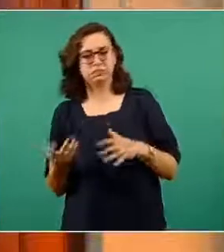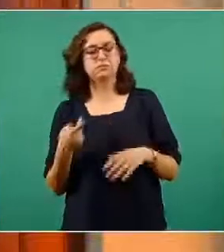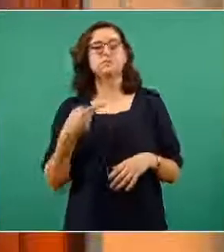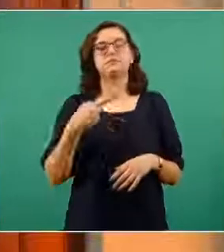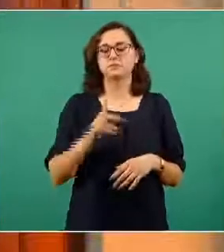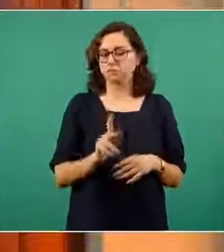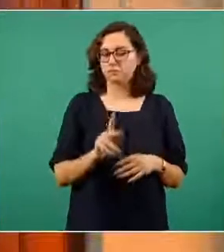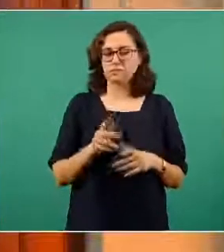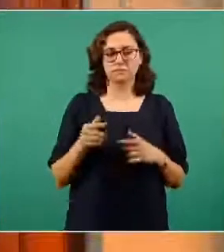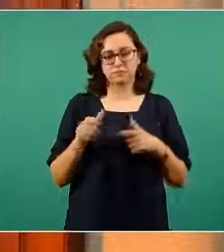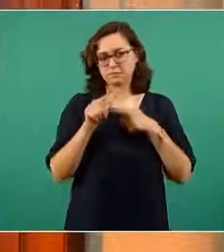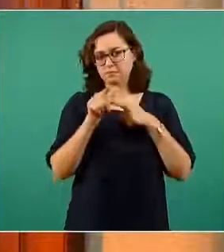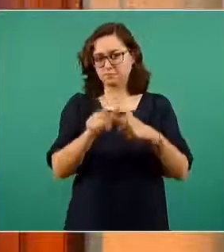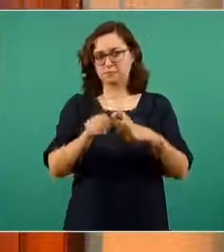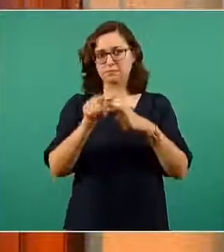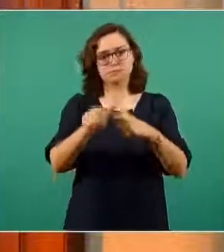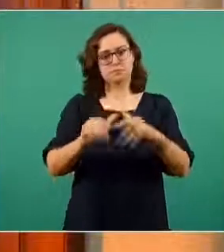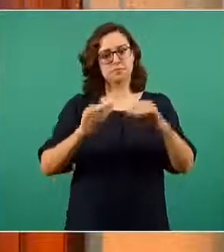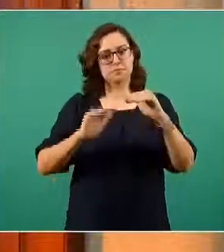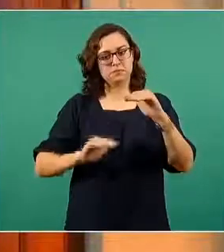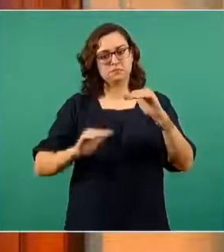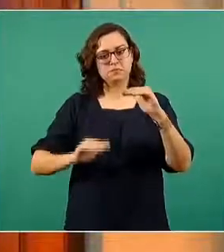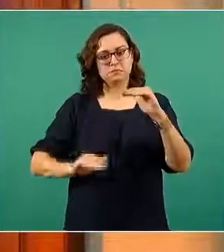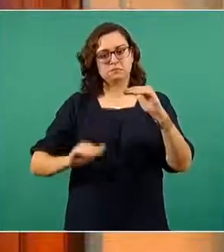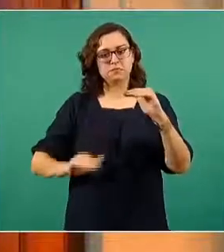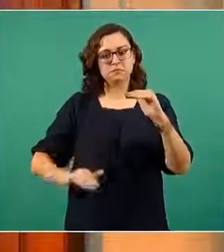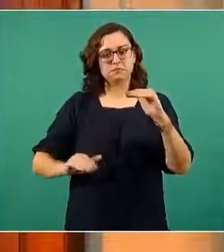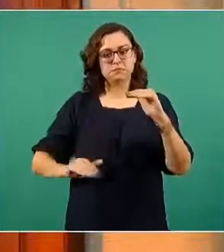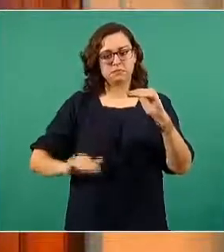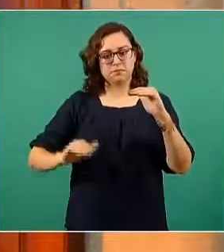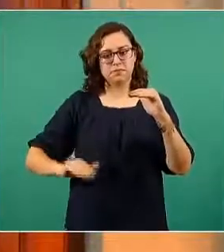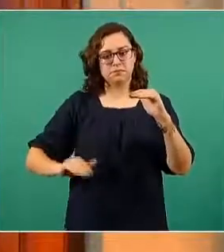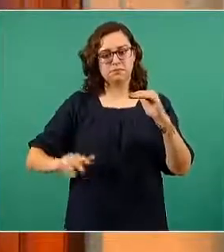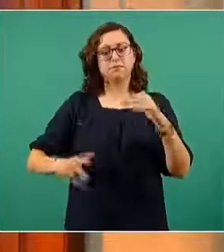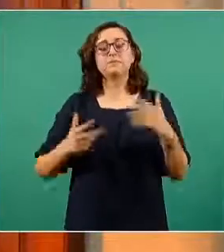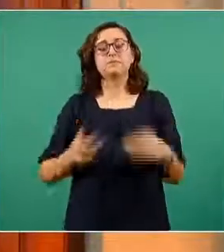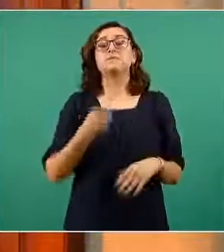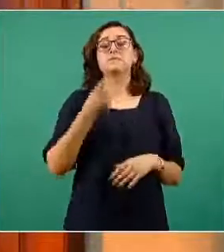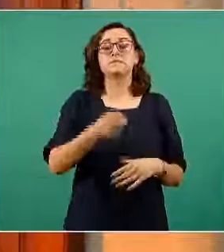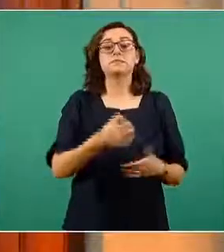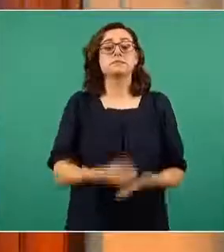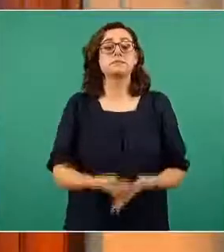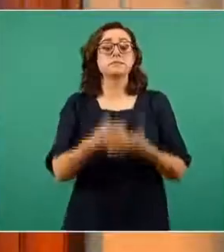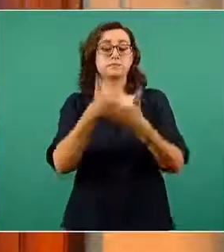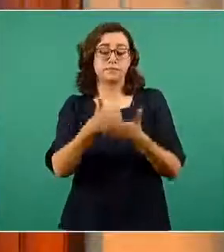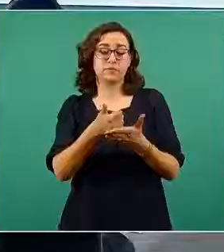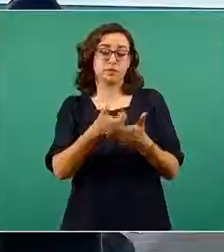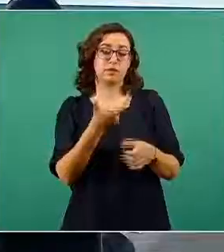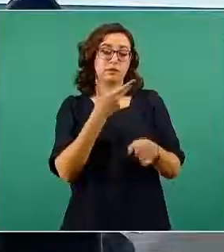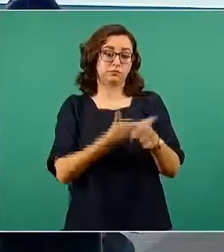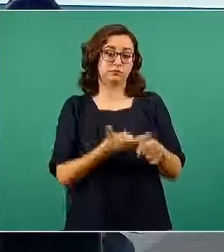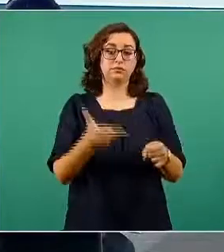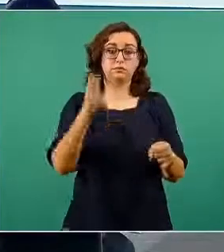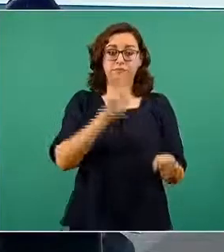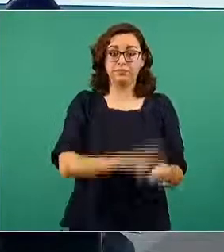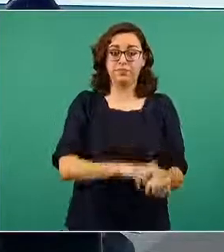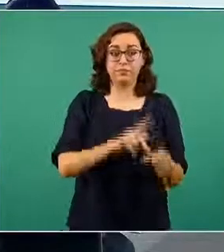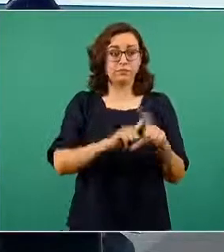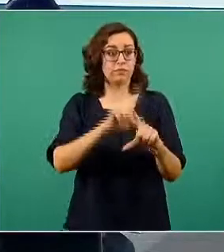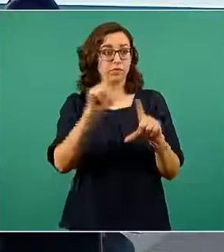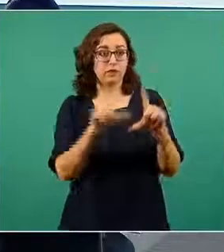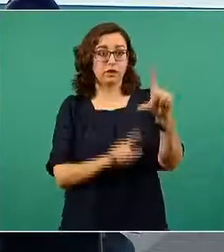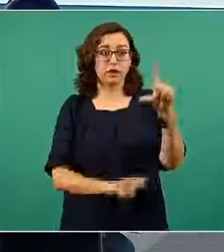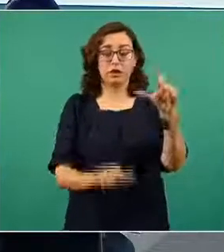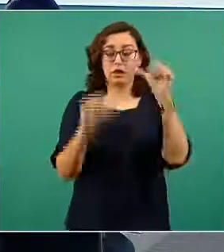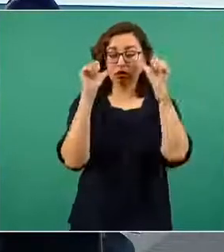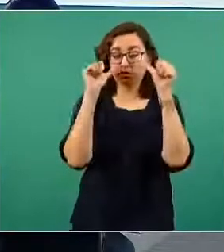lo cual es bueno y además obviamente refleja la capacidad de respuesta hospitalaria que tenemos a nivel